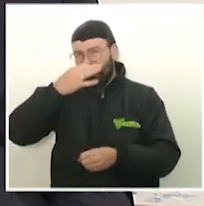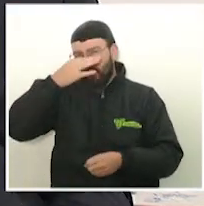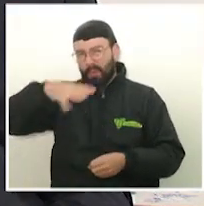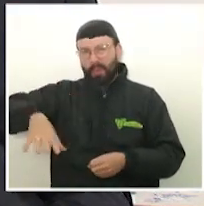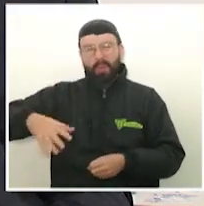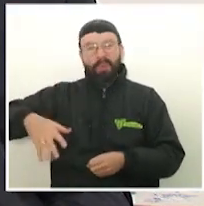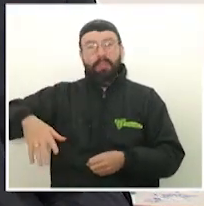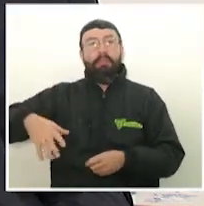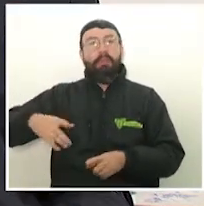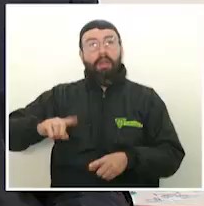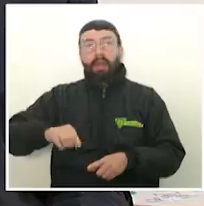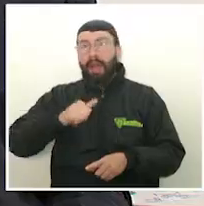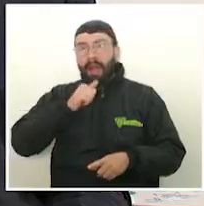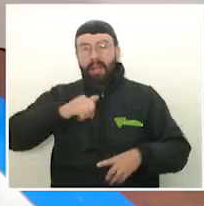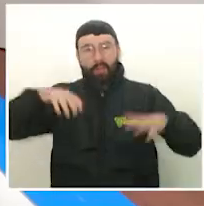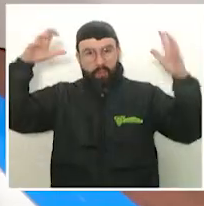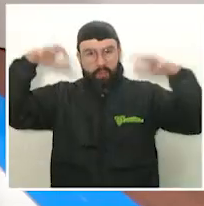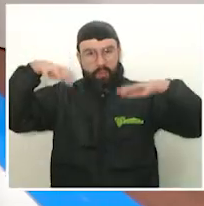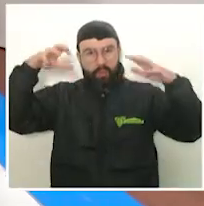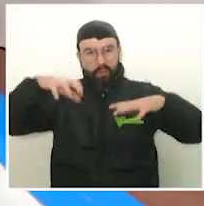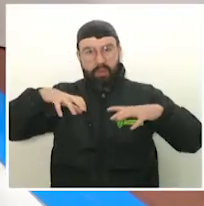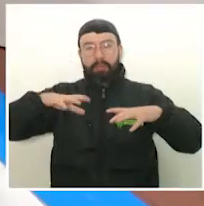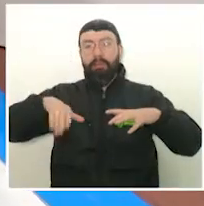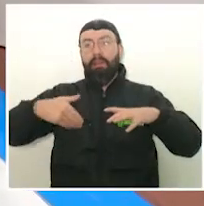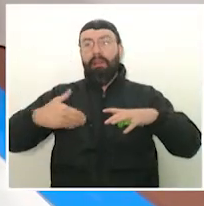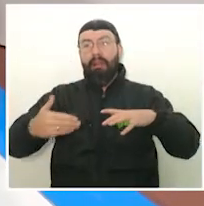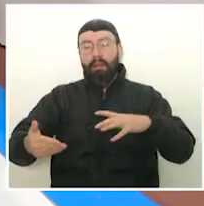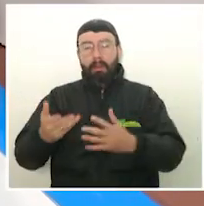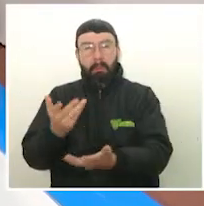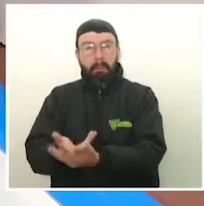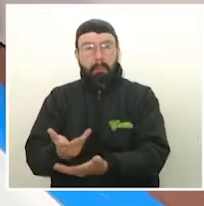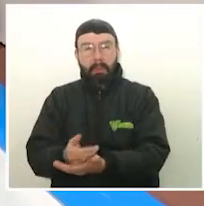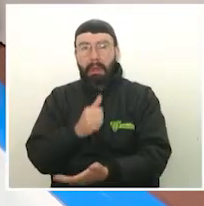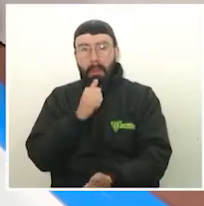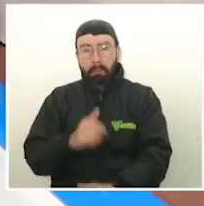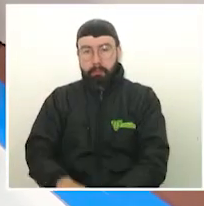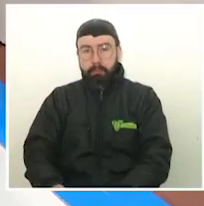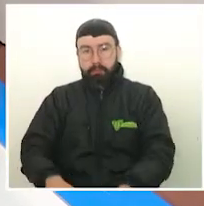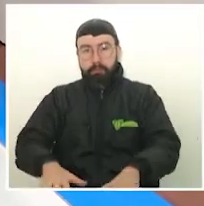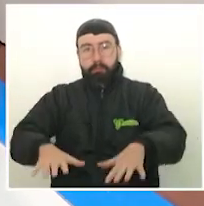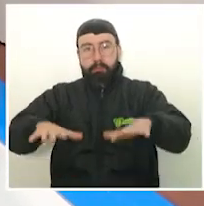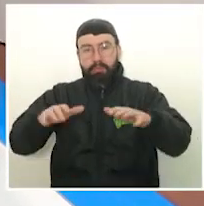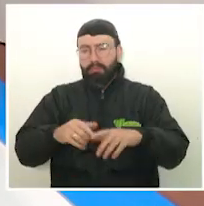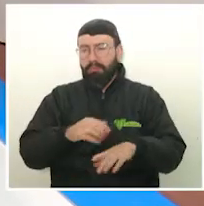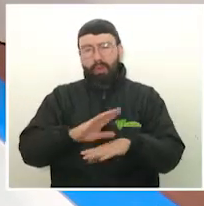están tapando los desagües, están alterando todo el ecosistema